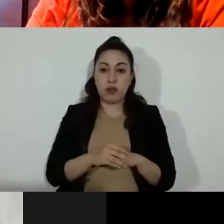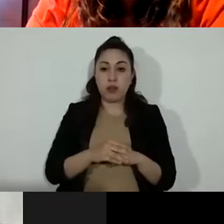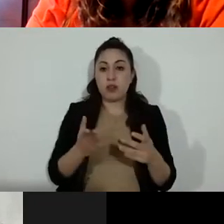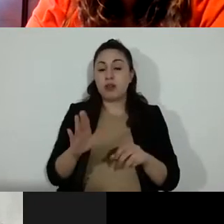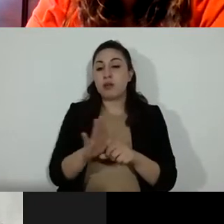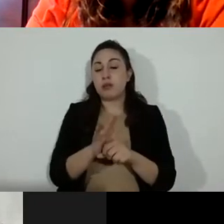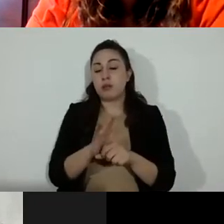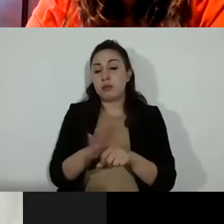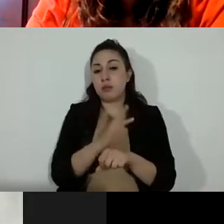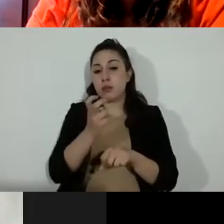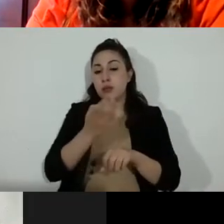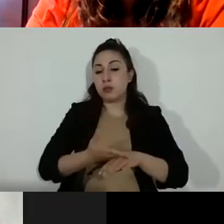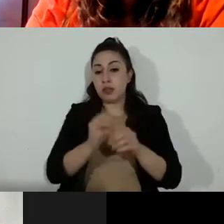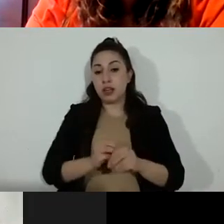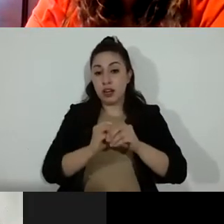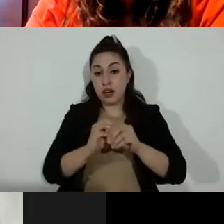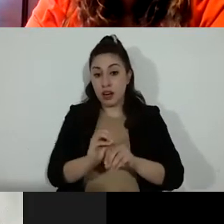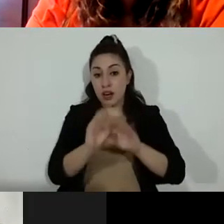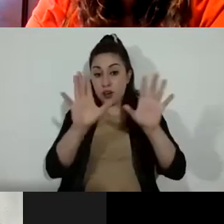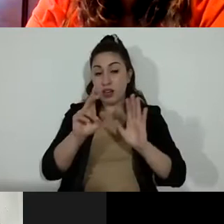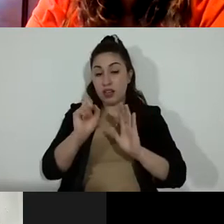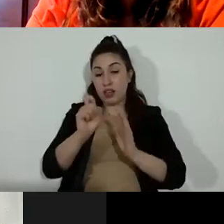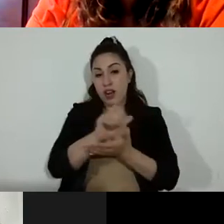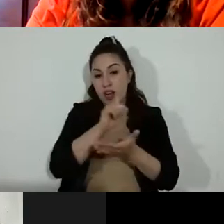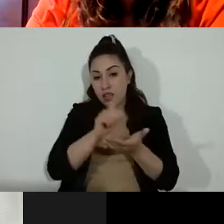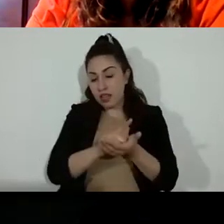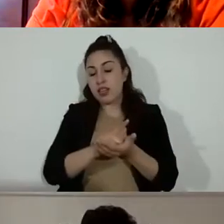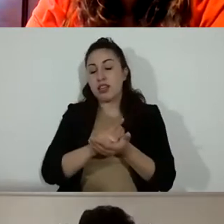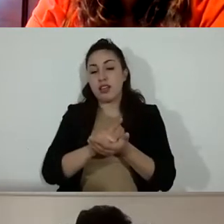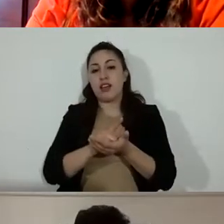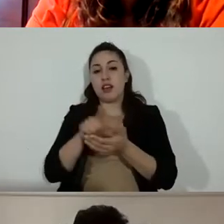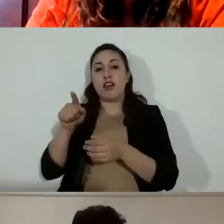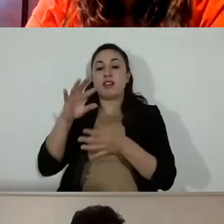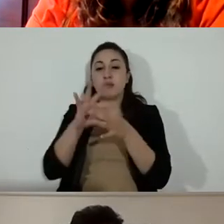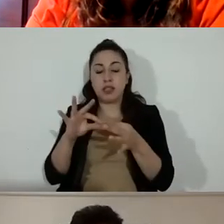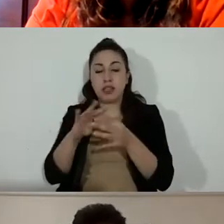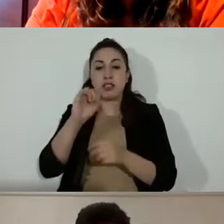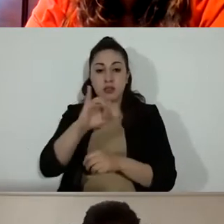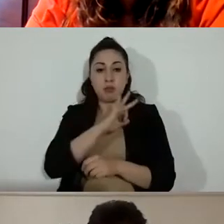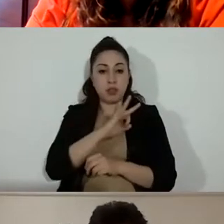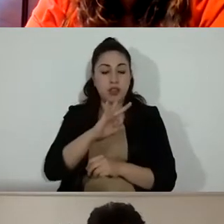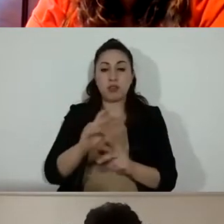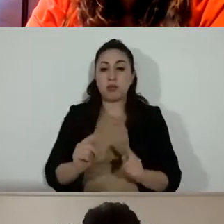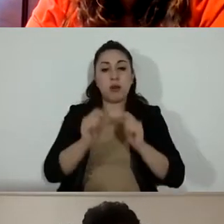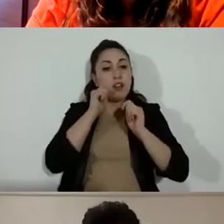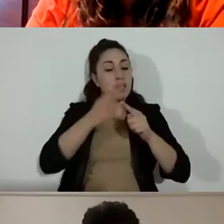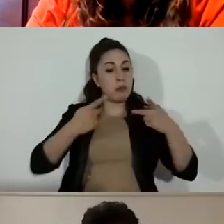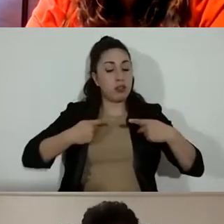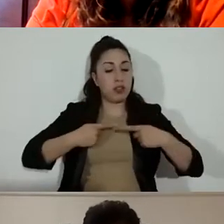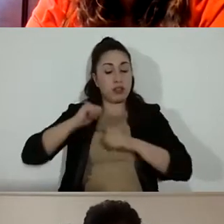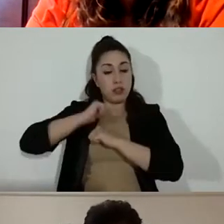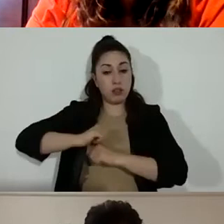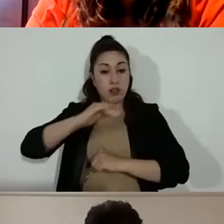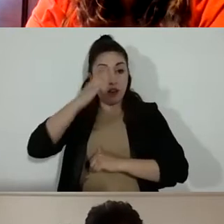la normatividad permite, como bien precisa el diputado Gaviño, que se cite a comparecer a cualquier servidor público. Por eso